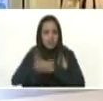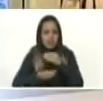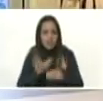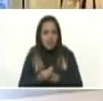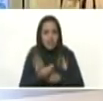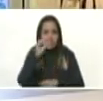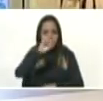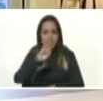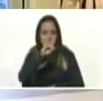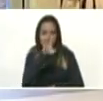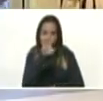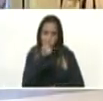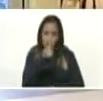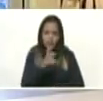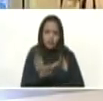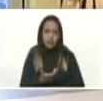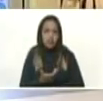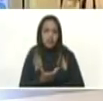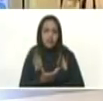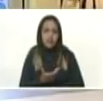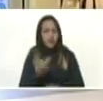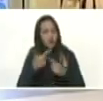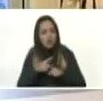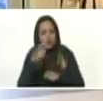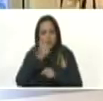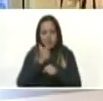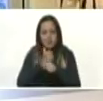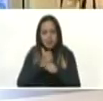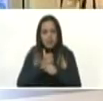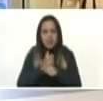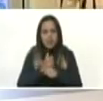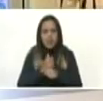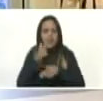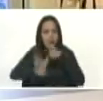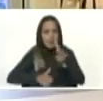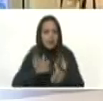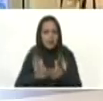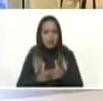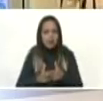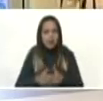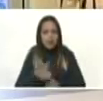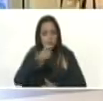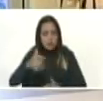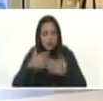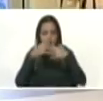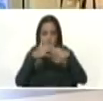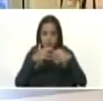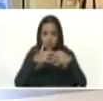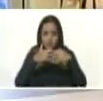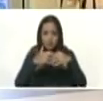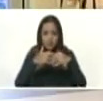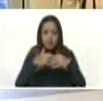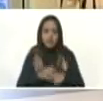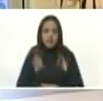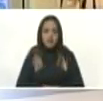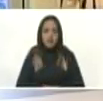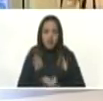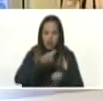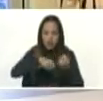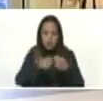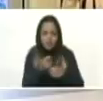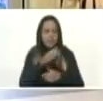Benalum, desde mis camaradas del metro, desde el empresario, la empresaria, el emprendedor, el